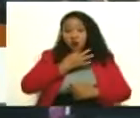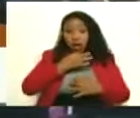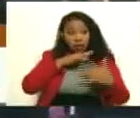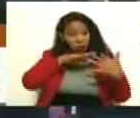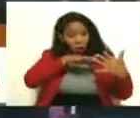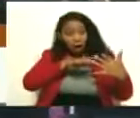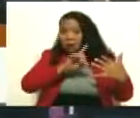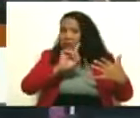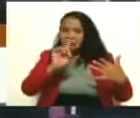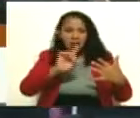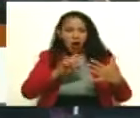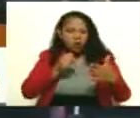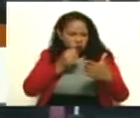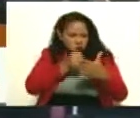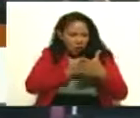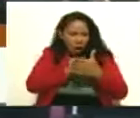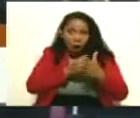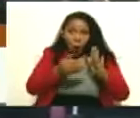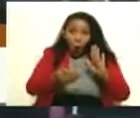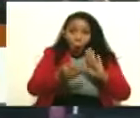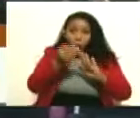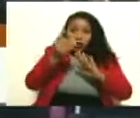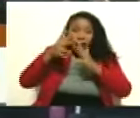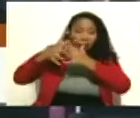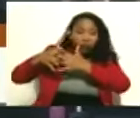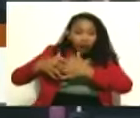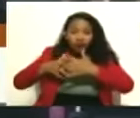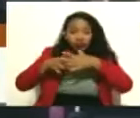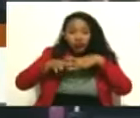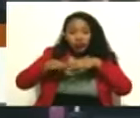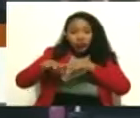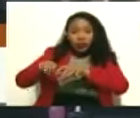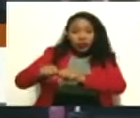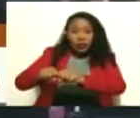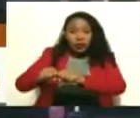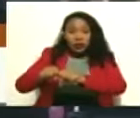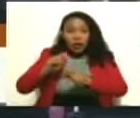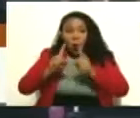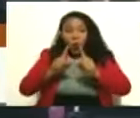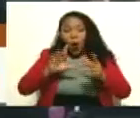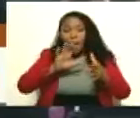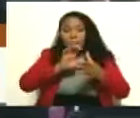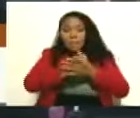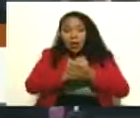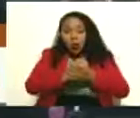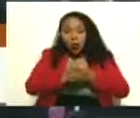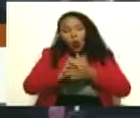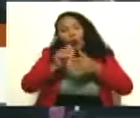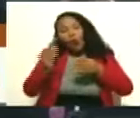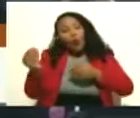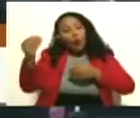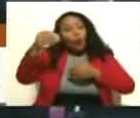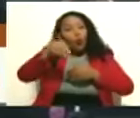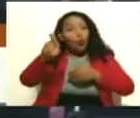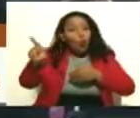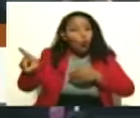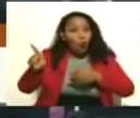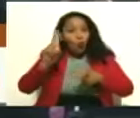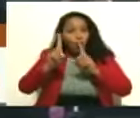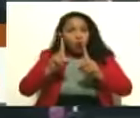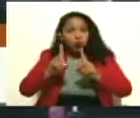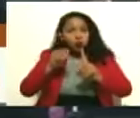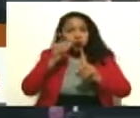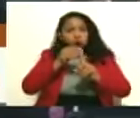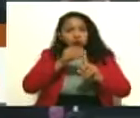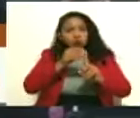luchando contra el imperialismo norteamericano y sus aliados. Además, contra sus lacayos y